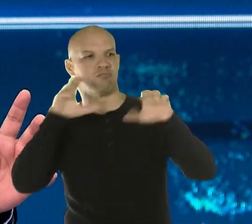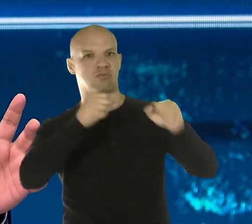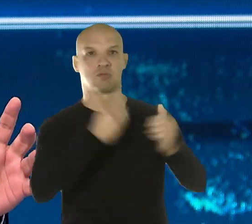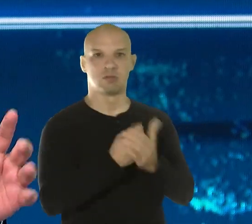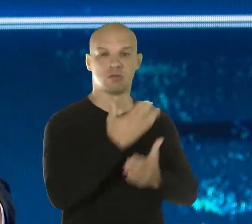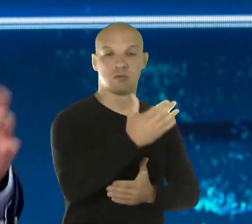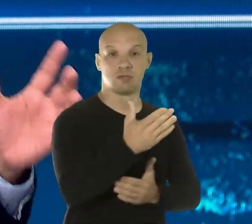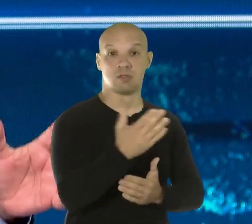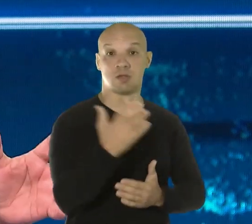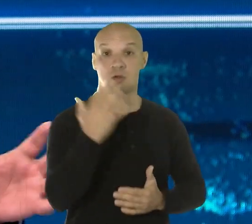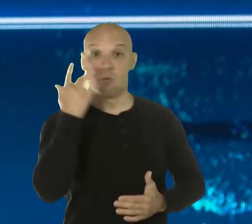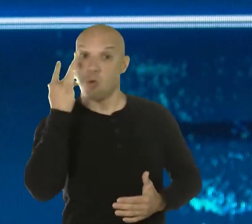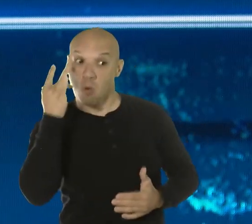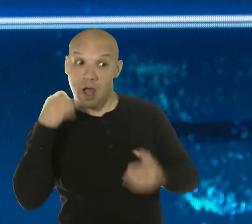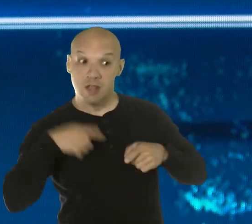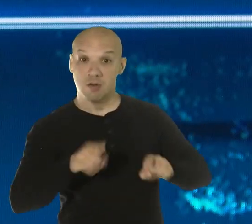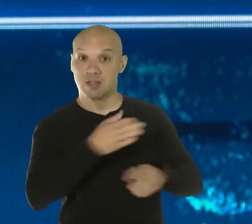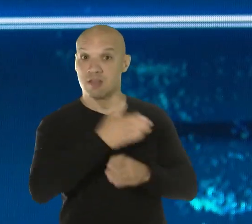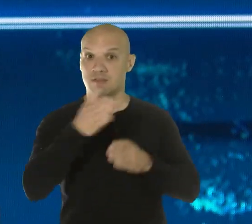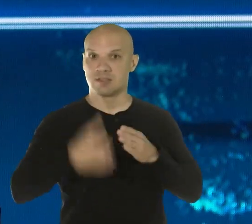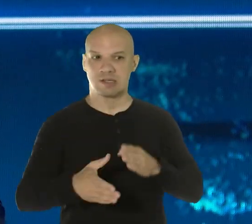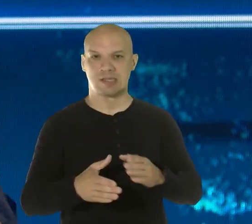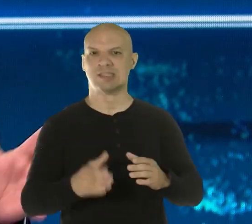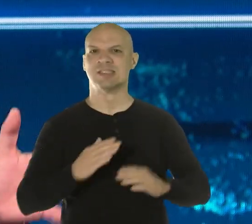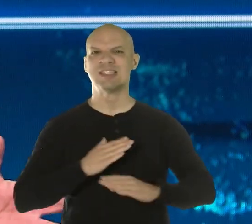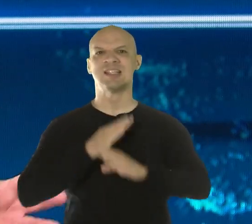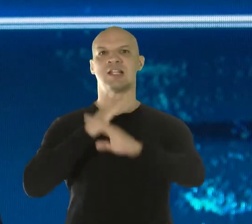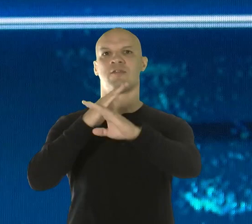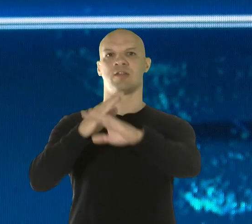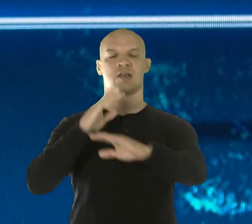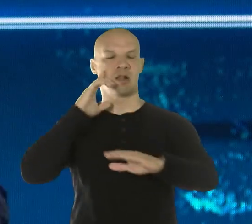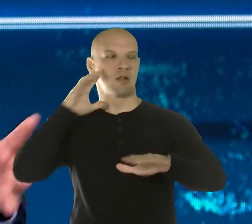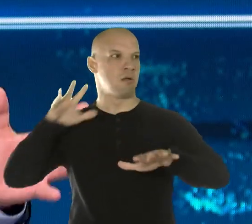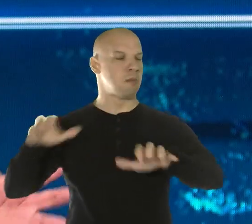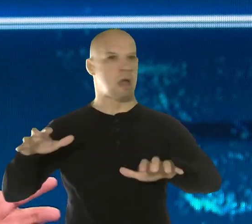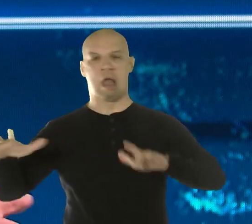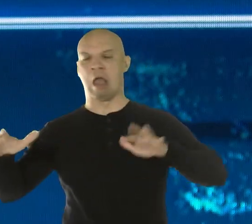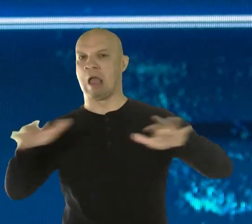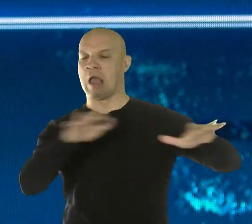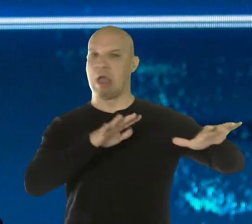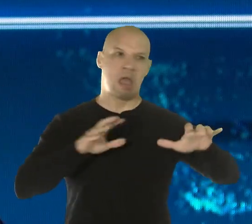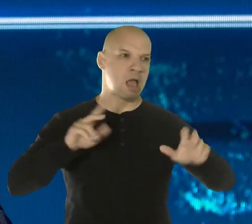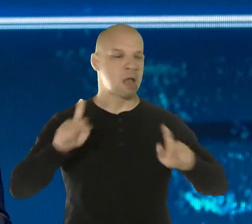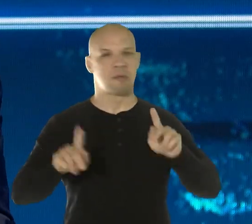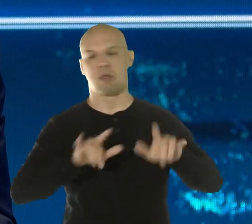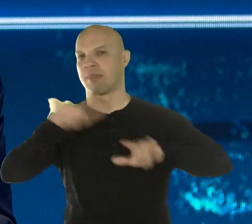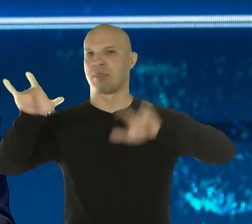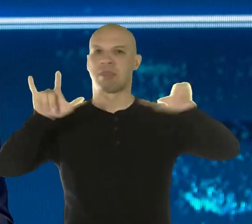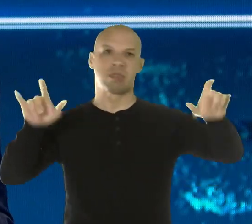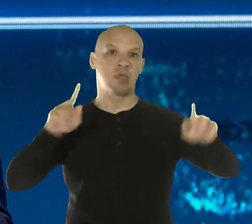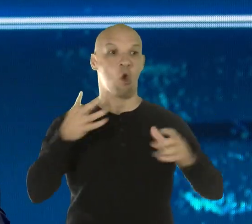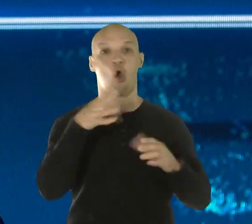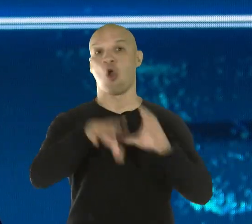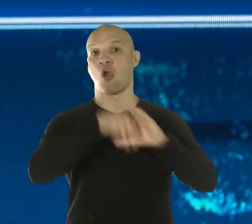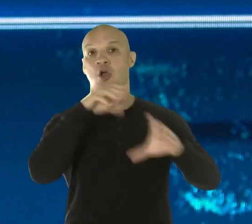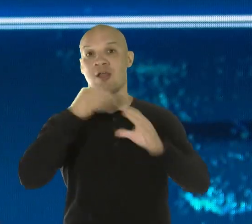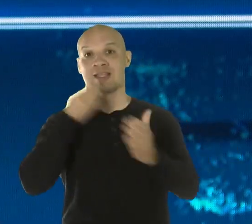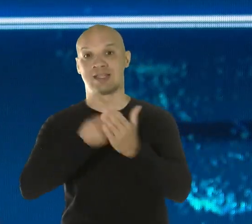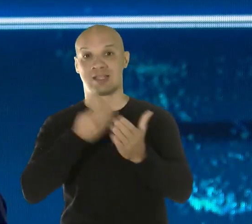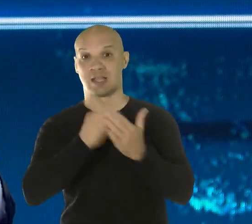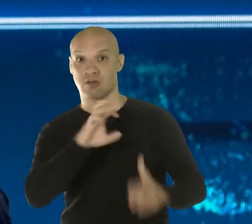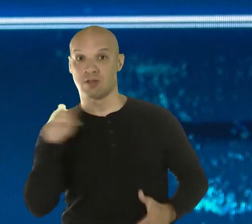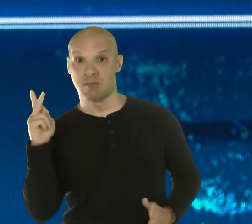evitar pánico colectivo, para evitar algún tipo de corrida, de salida y fuga de capitales o depósitos bancarios. Y